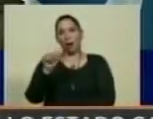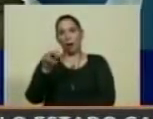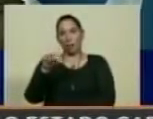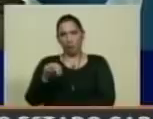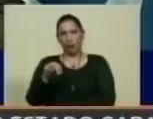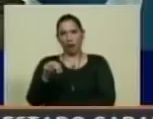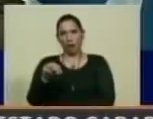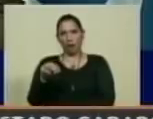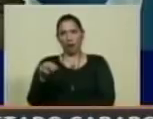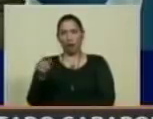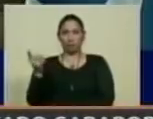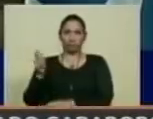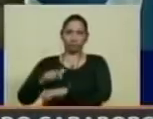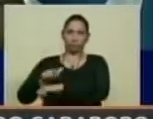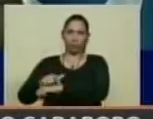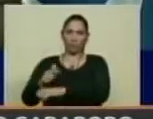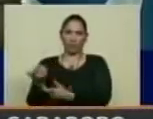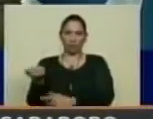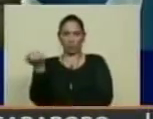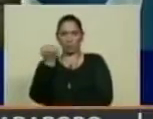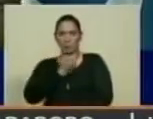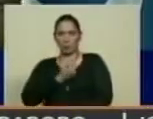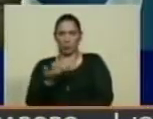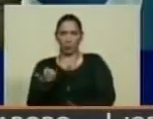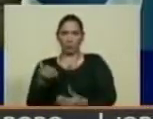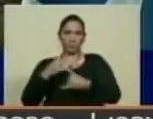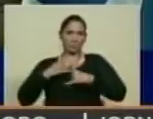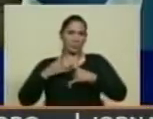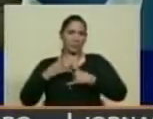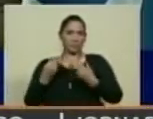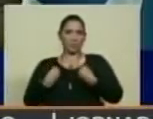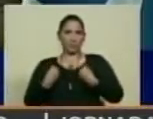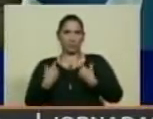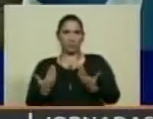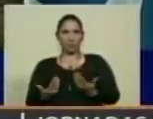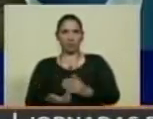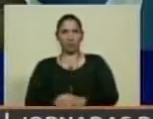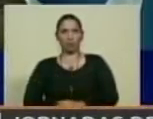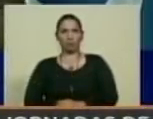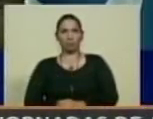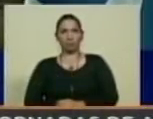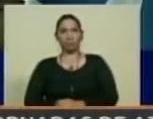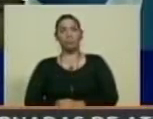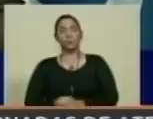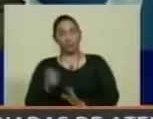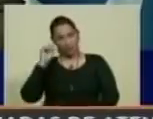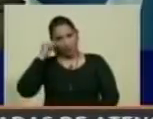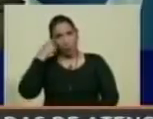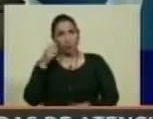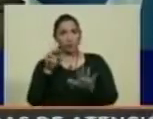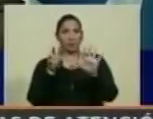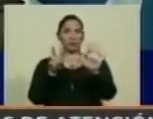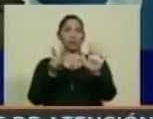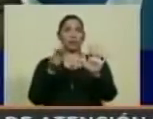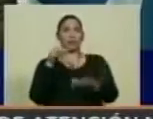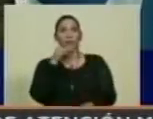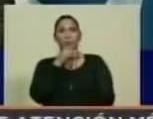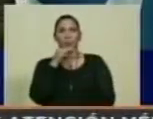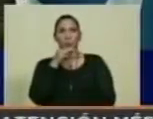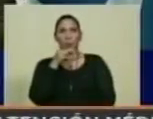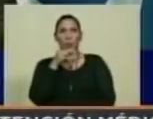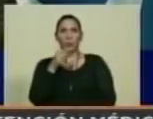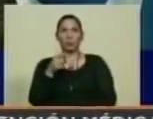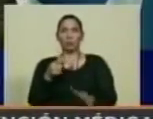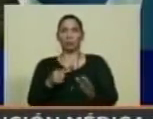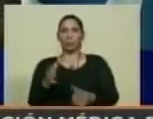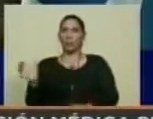vida. Yo quiero recordar igualmente que el 7 de octubre dicho ciudadano fue presentado ante el Tribunal Sexto